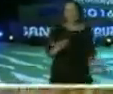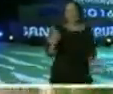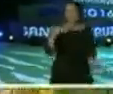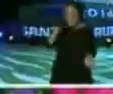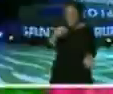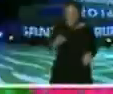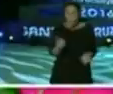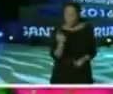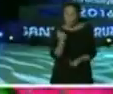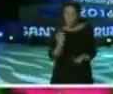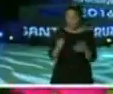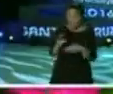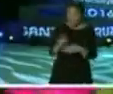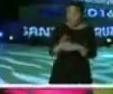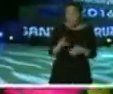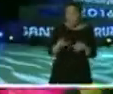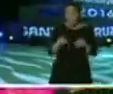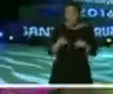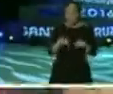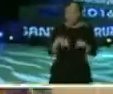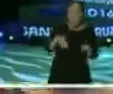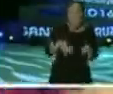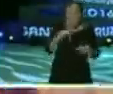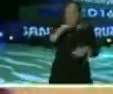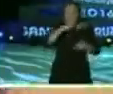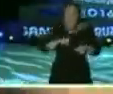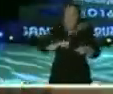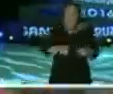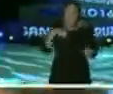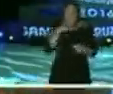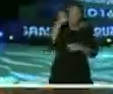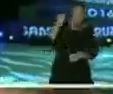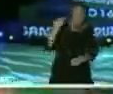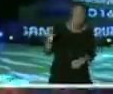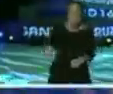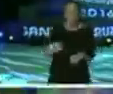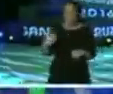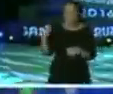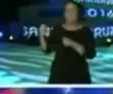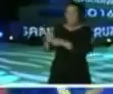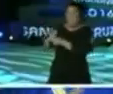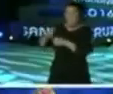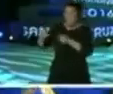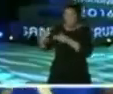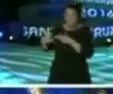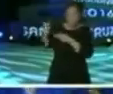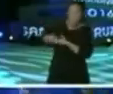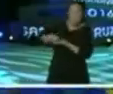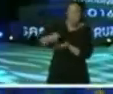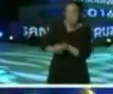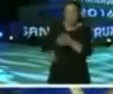hay dinero ni pa' un taca-taca. No importa una mierda lo que han cotizado, que les den por